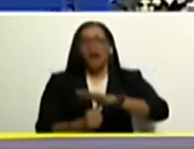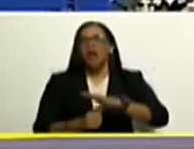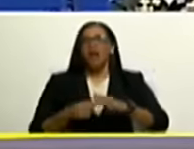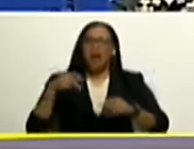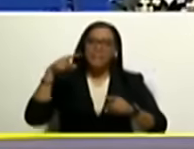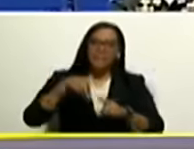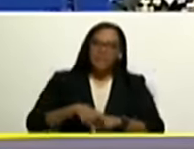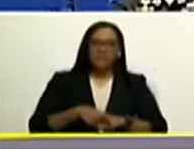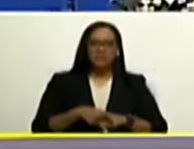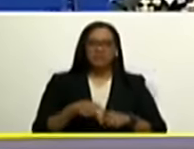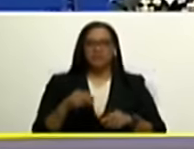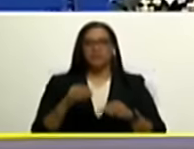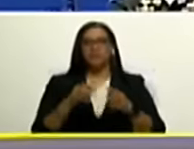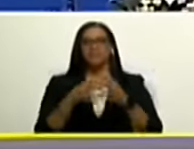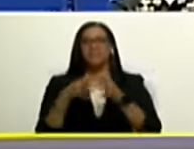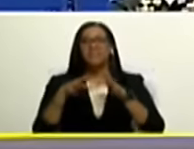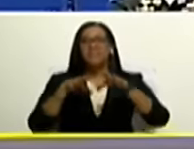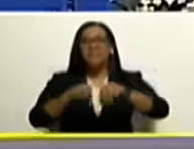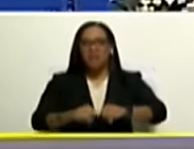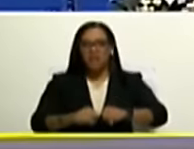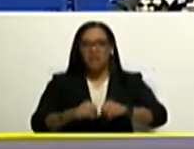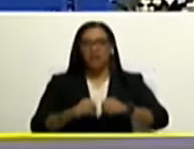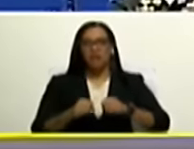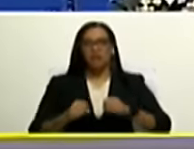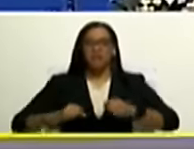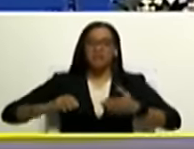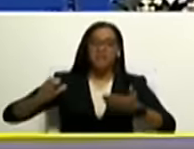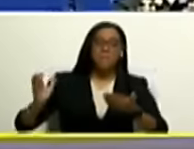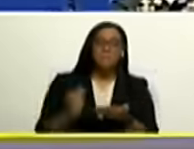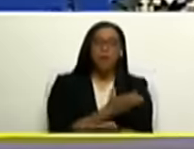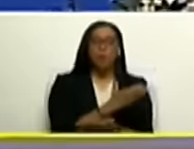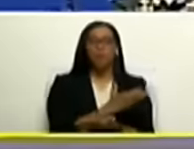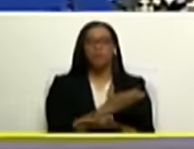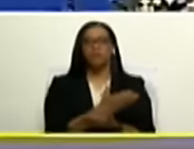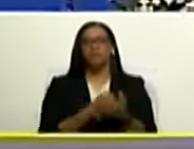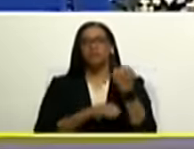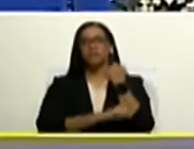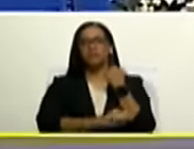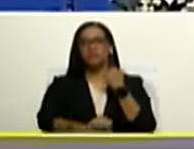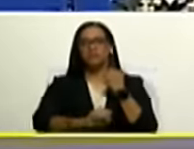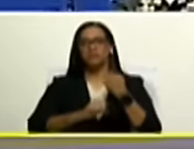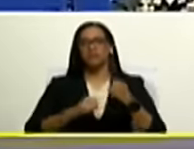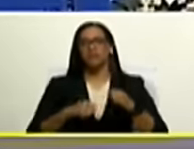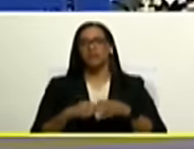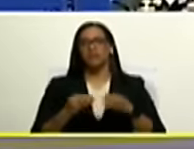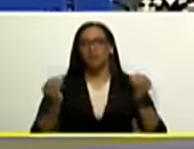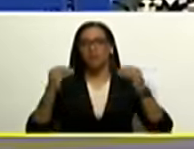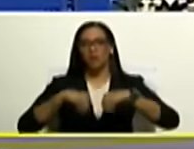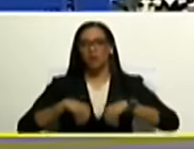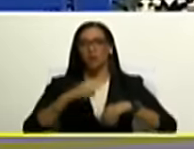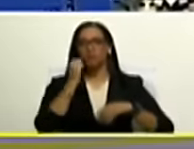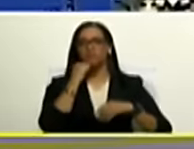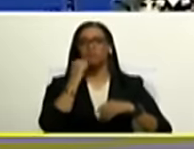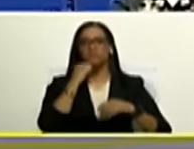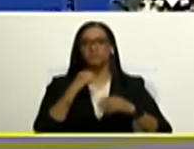imperial, el despojo y el fraude arbitral.